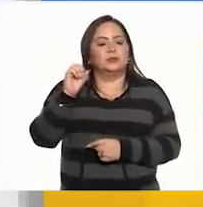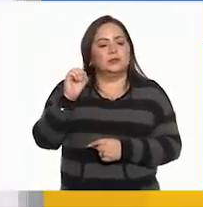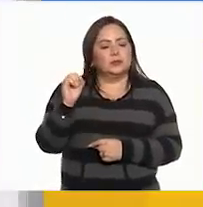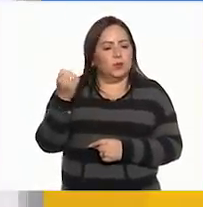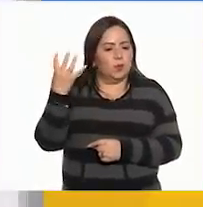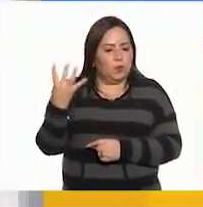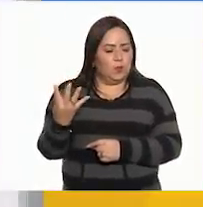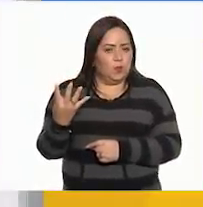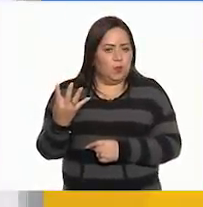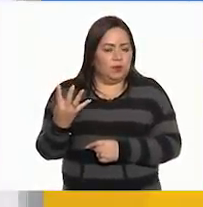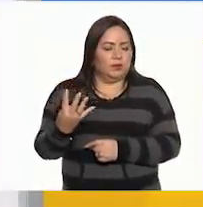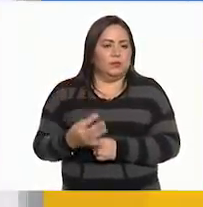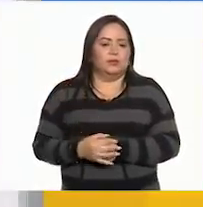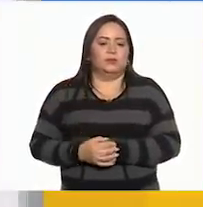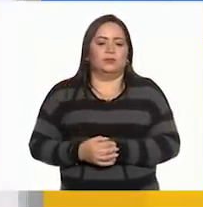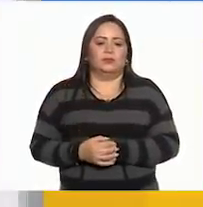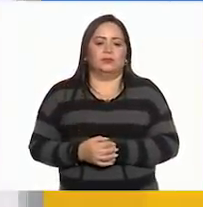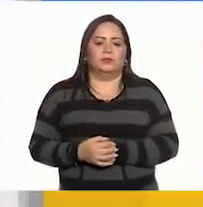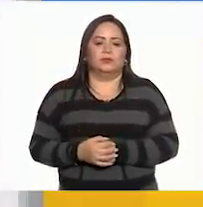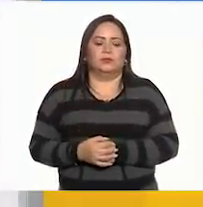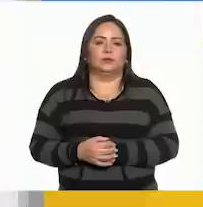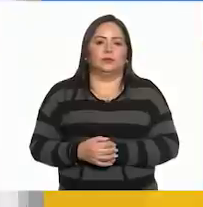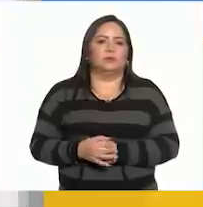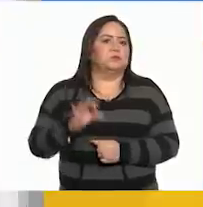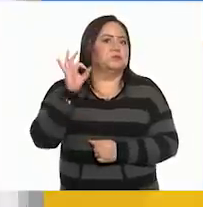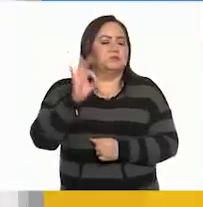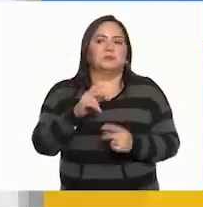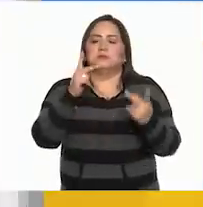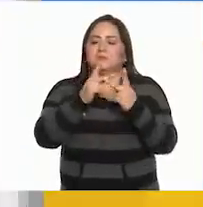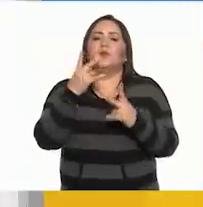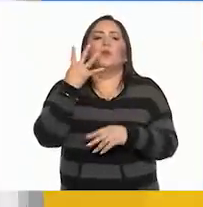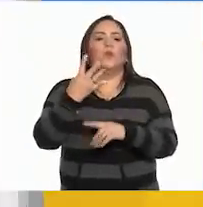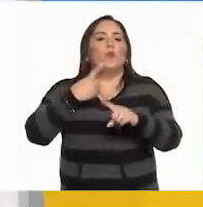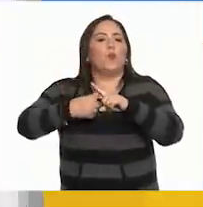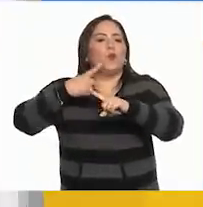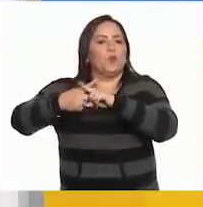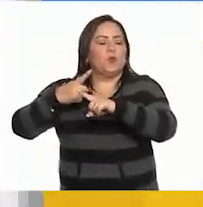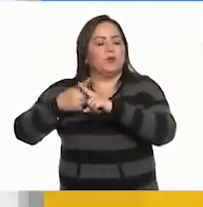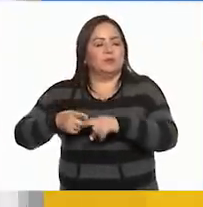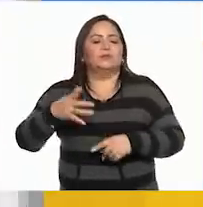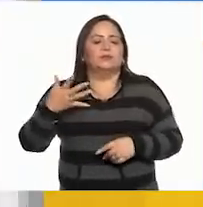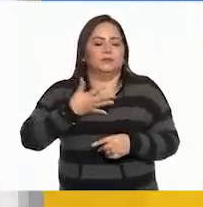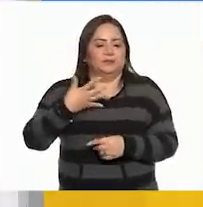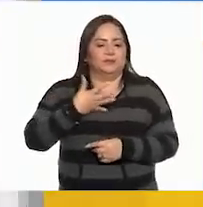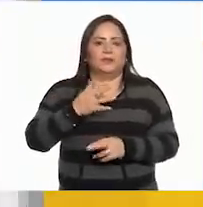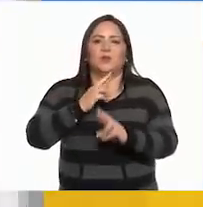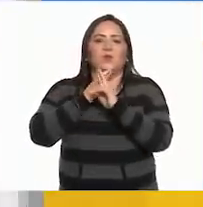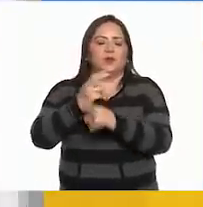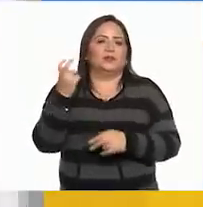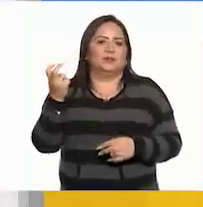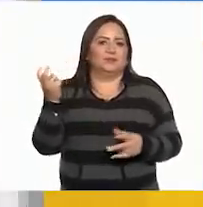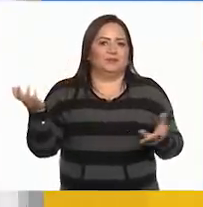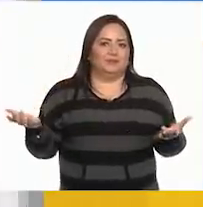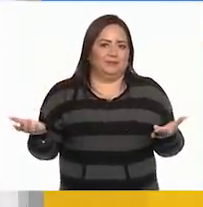sacar mi calculadora, 16 por 4, son 64 efectivamente. Y tenemos nuestro resultado.